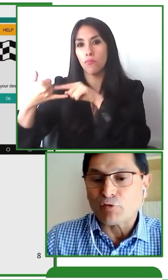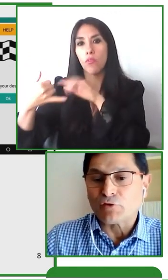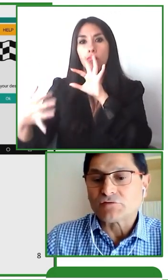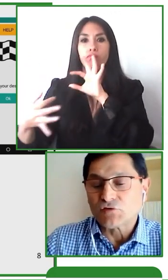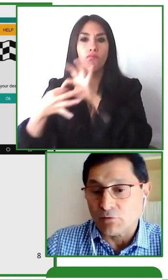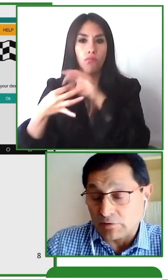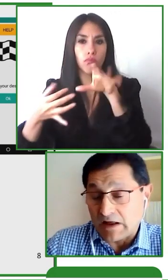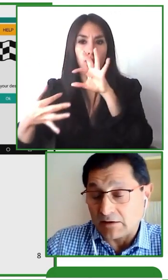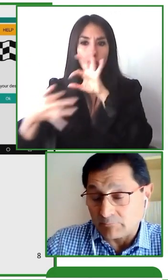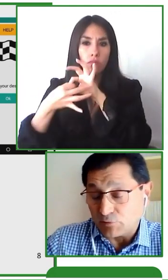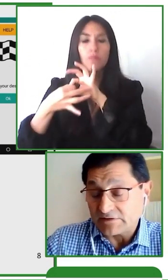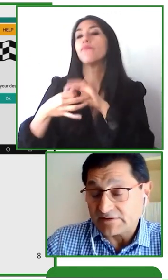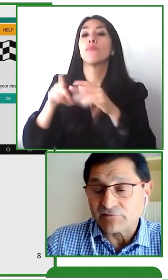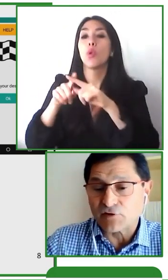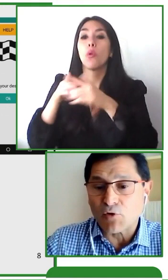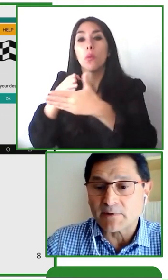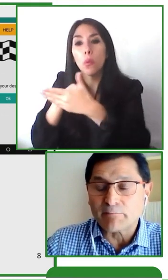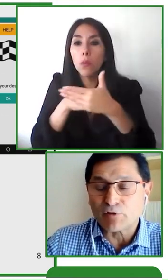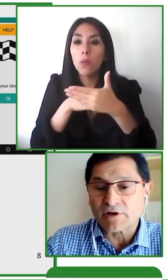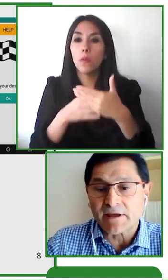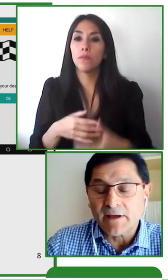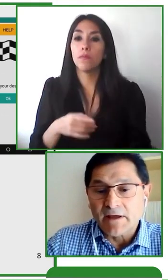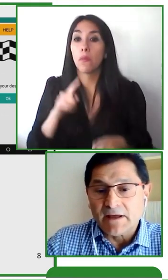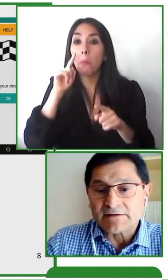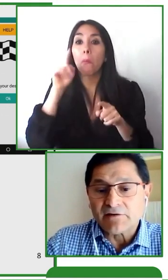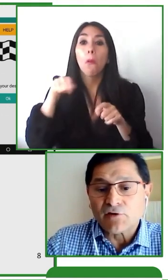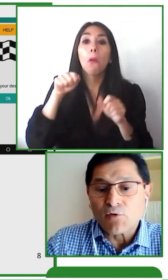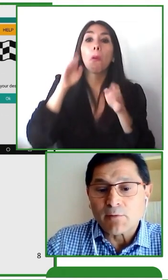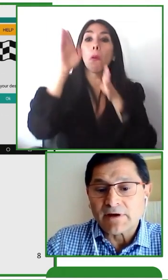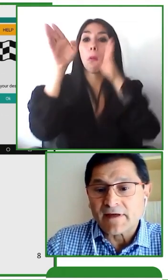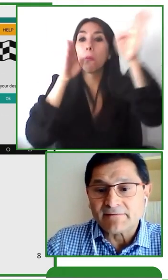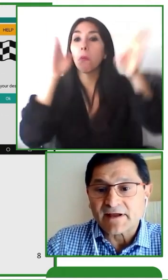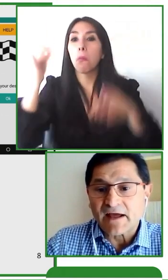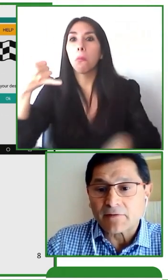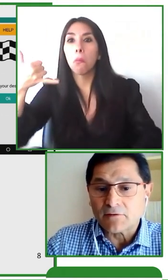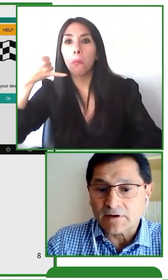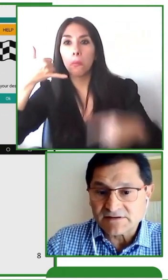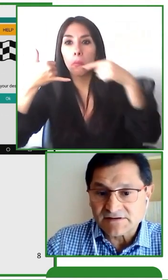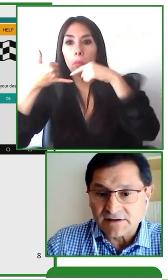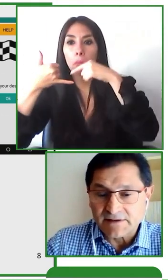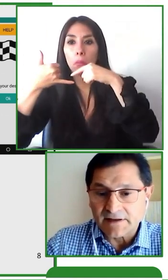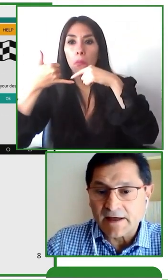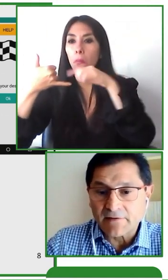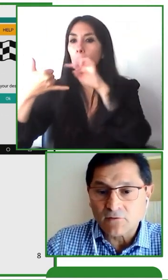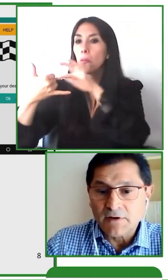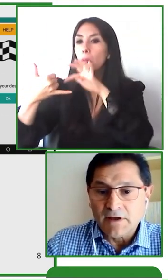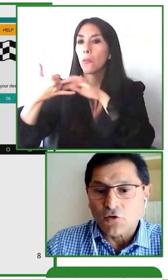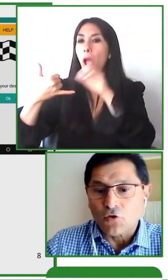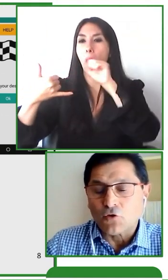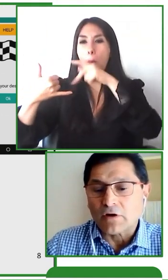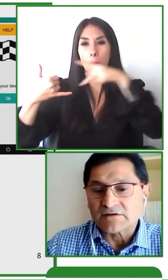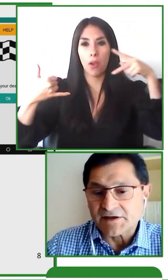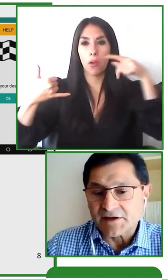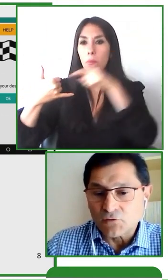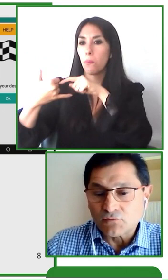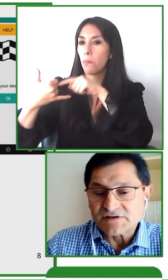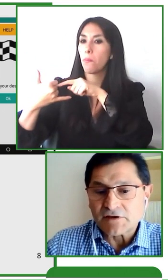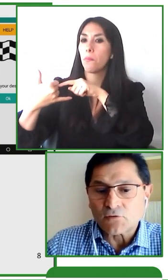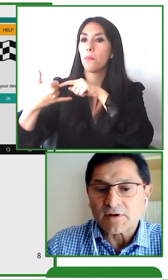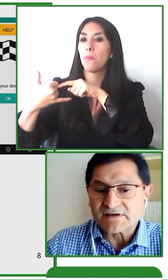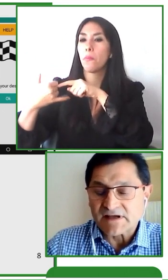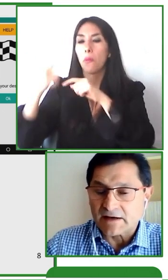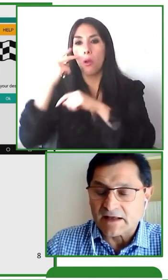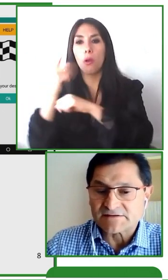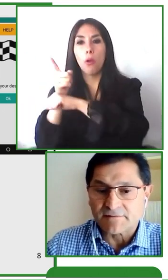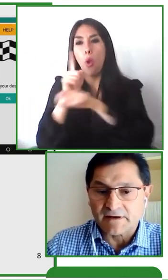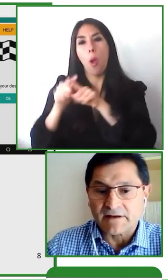parte por el teléfono móvil. ¿Por qué? El teléfono móvil le da indicaciones de guiado siguiendo un